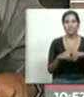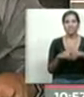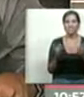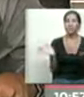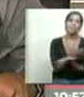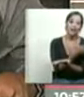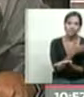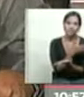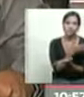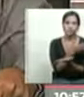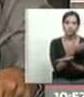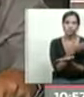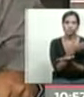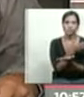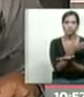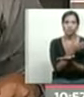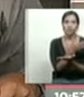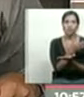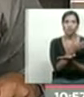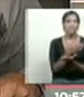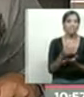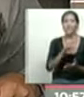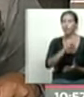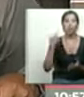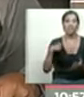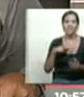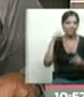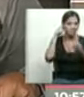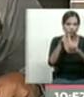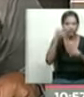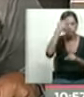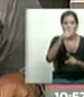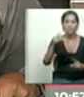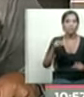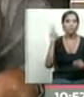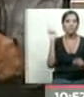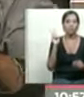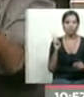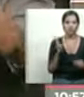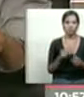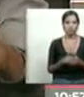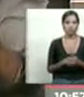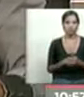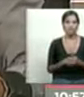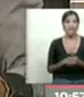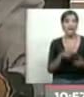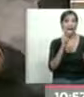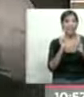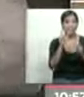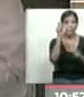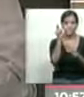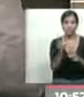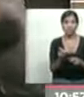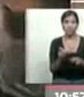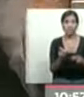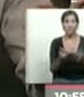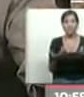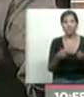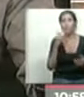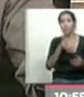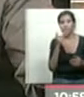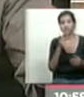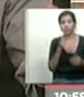aparten, que ni siquiera tienen pegado con el pueblo venezolano. Aquellos personajes que, en vez de ser políticos,